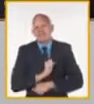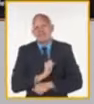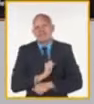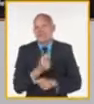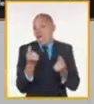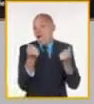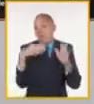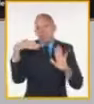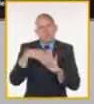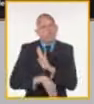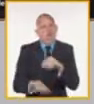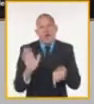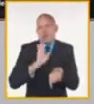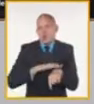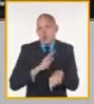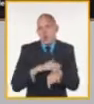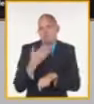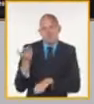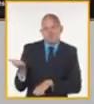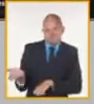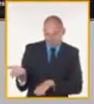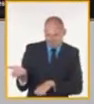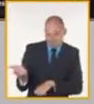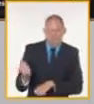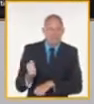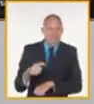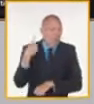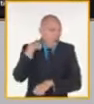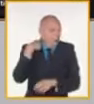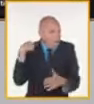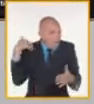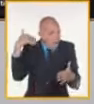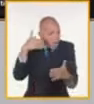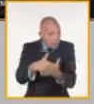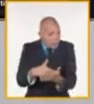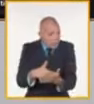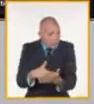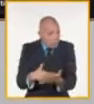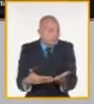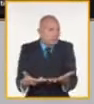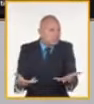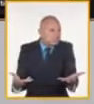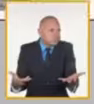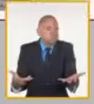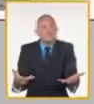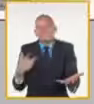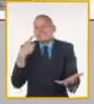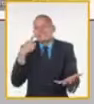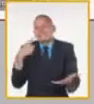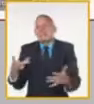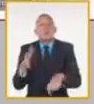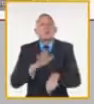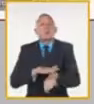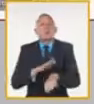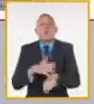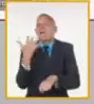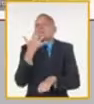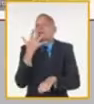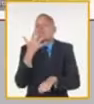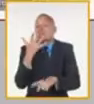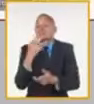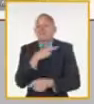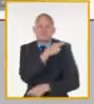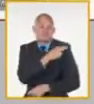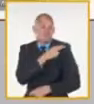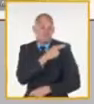de de acción y que han tenido históricamente eh Hay que encontrar en ese tipo de acciones como cómplice no solo las autoridades estadounidenses